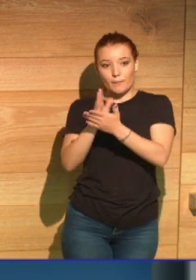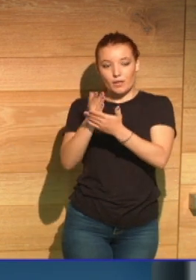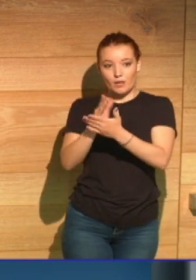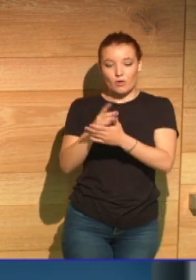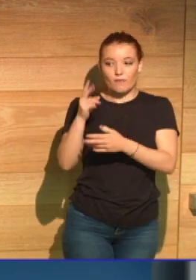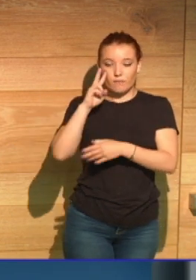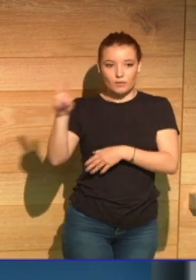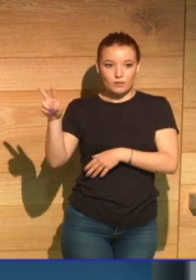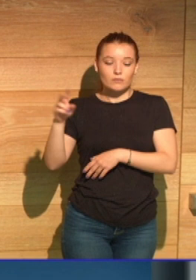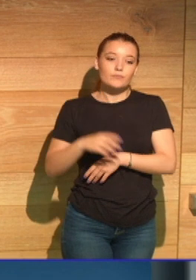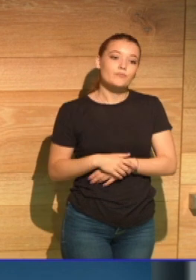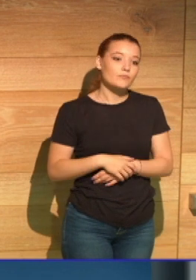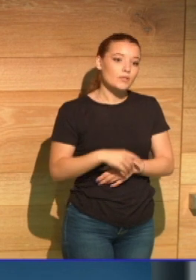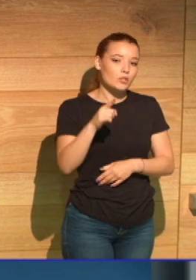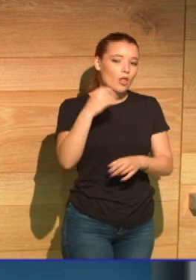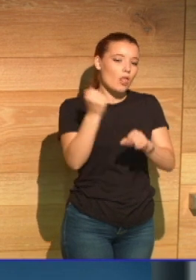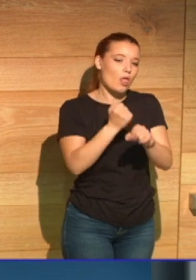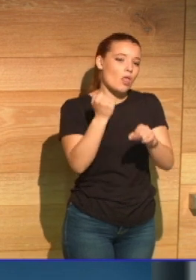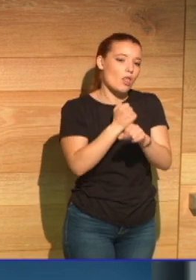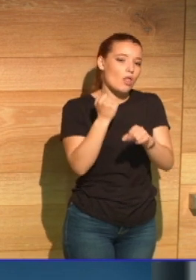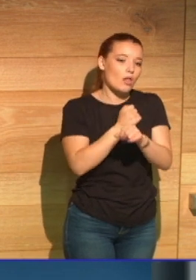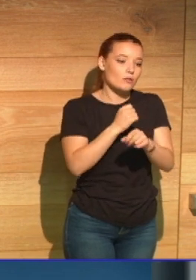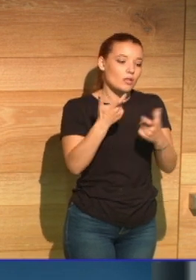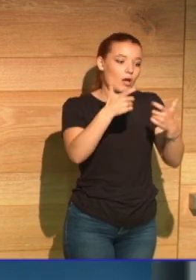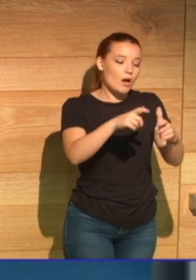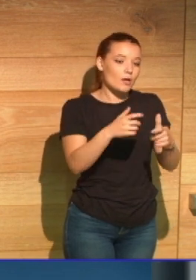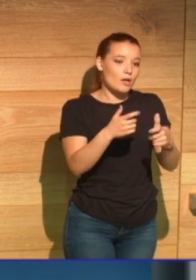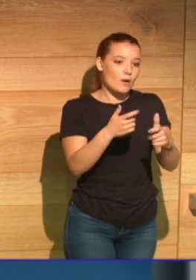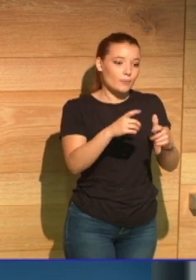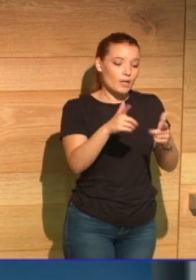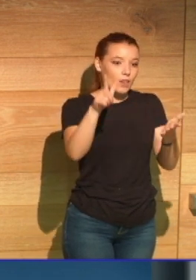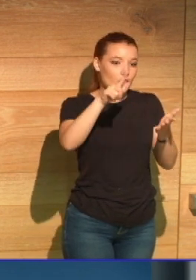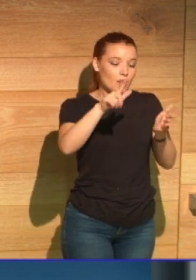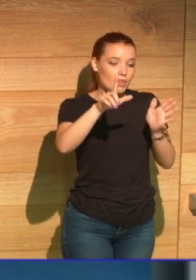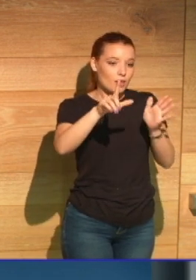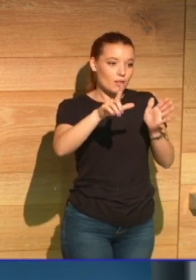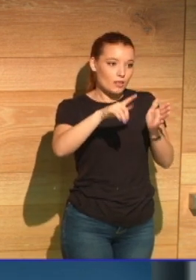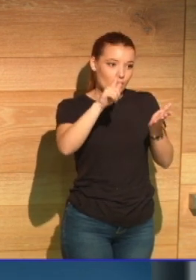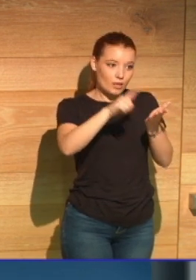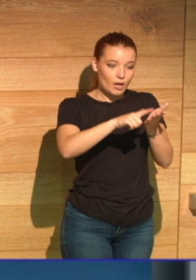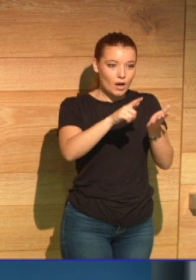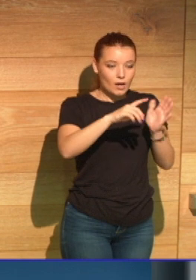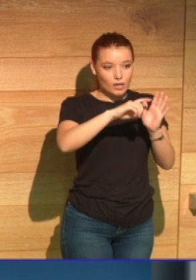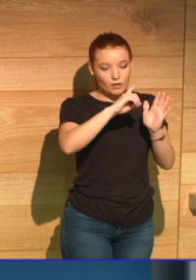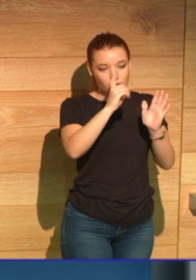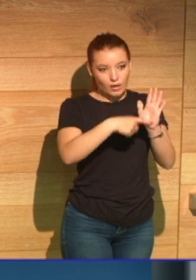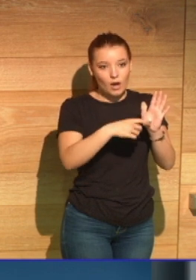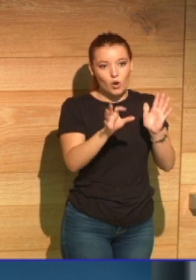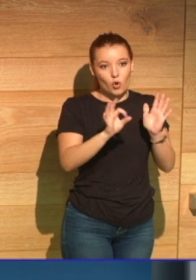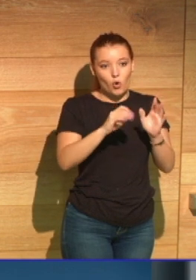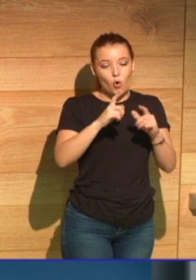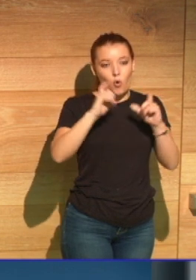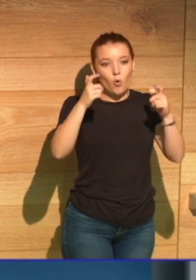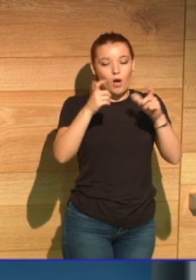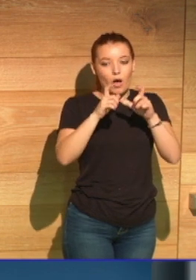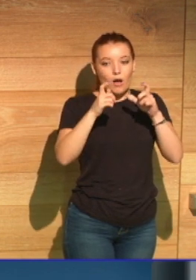se pusieron a trabajar todo el tiempo, y junto con toda el área administrativa y el área legal, entregando las cosas. Hablaba de este equipo de proyecto de museo funcionando